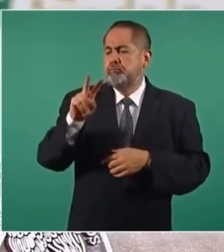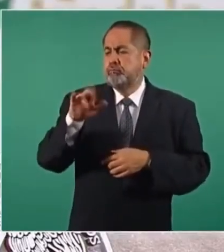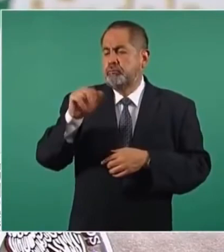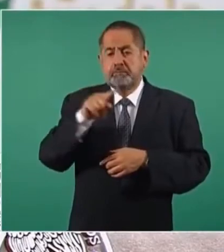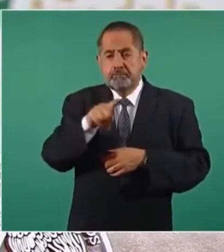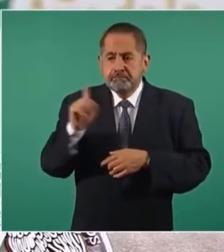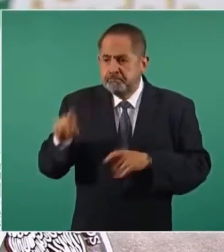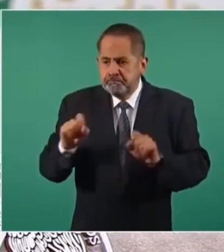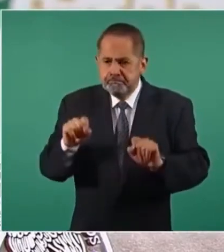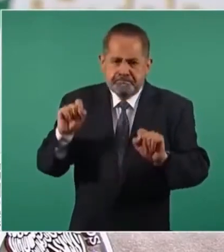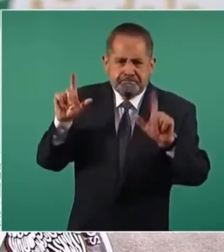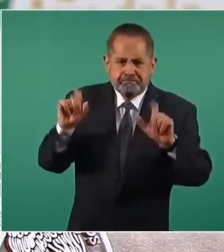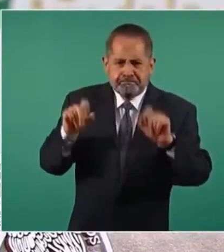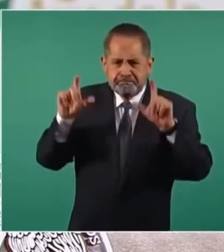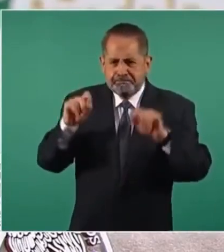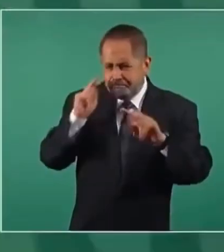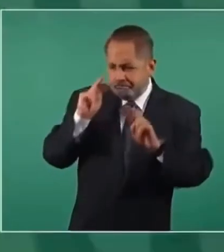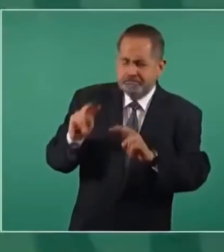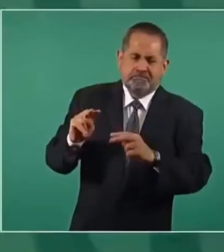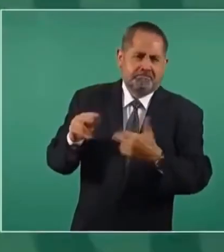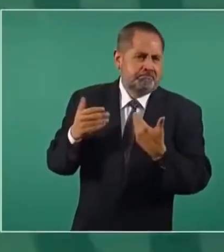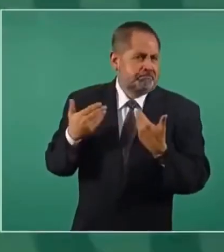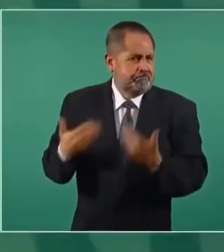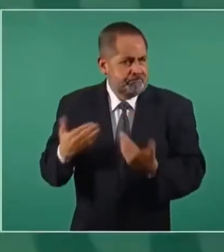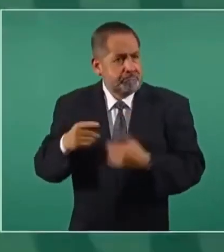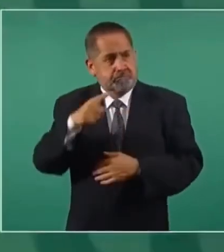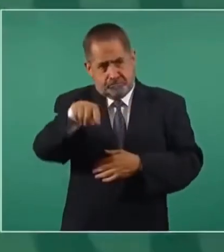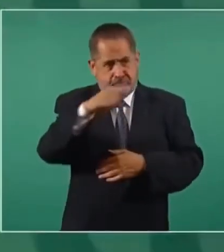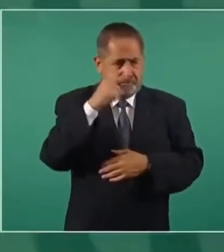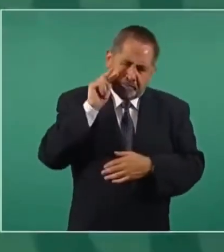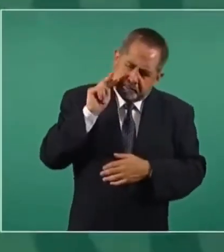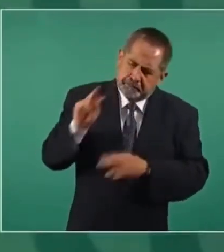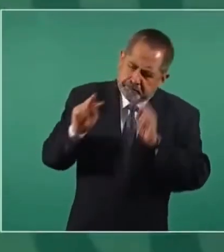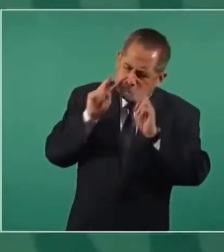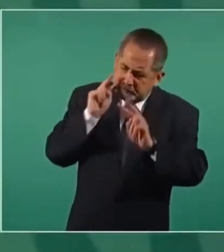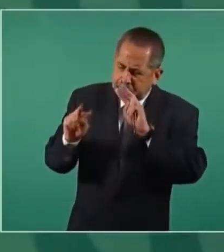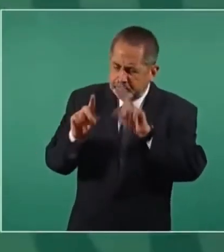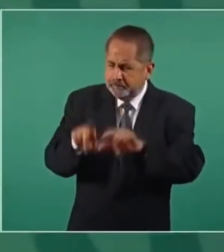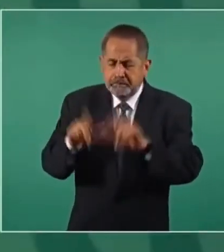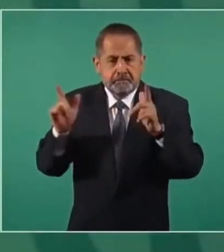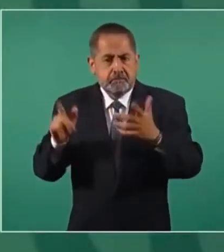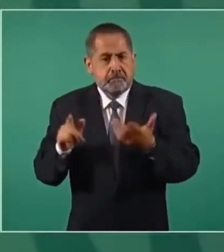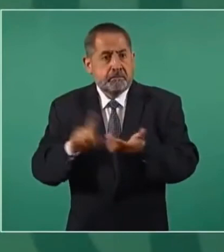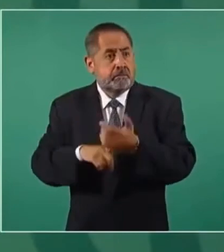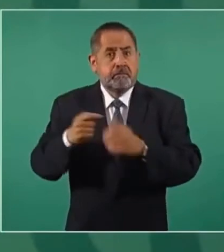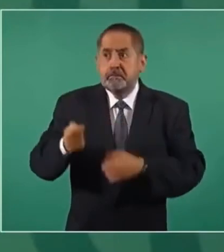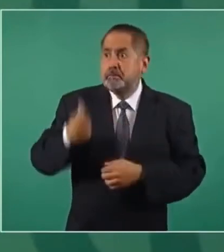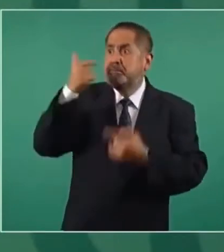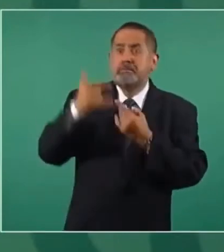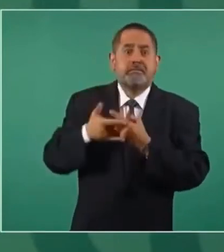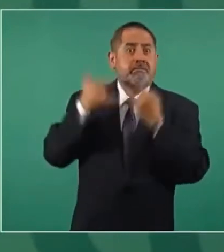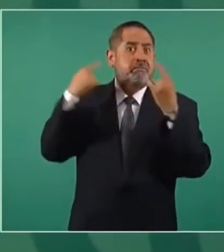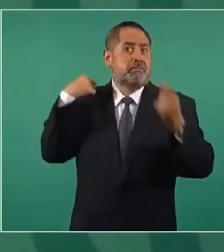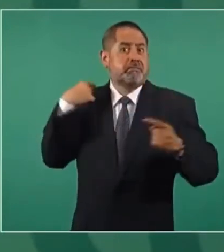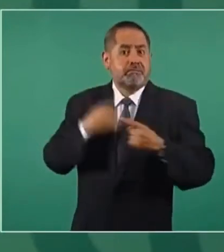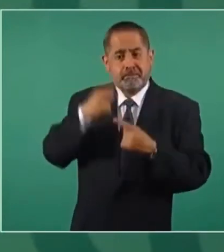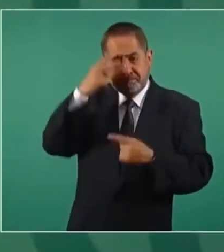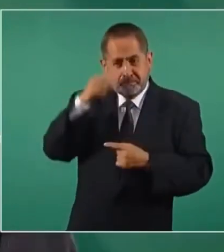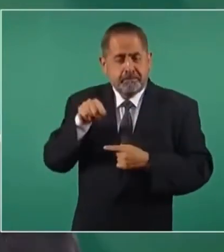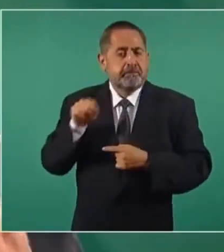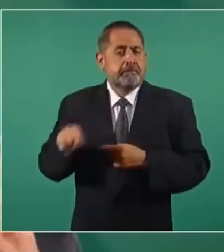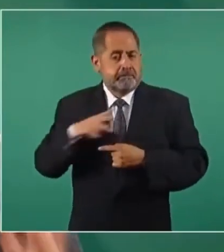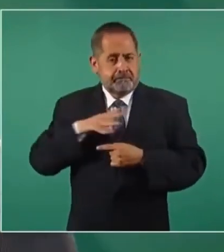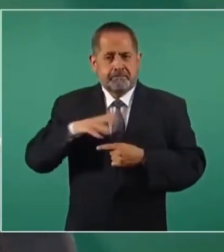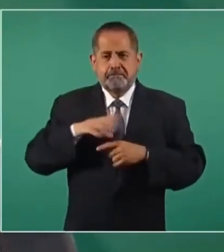es que es un elemento que merece la pena visualizar. Es la primera vez en la historia de la salud pública mexicana que